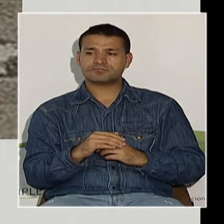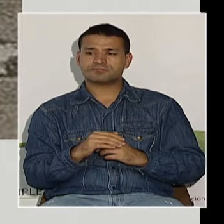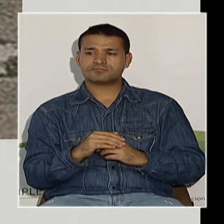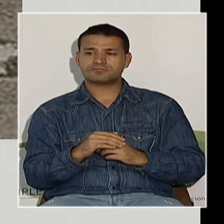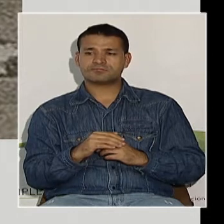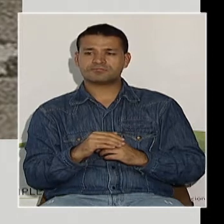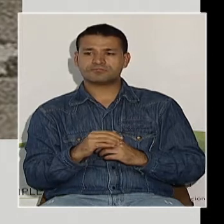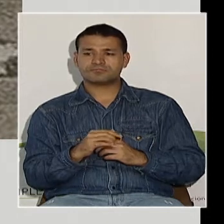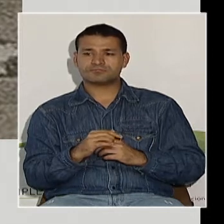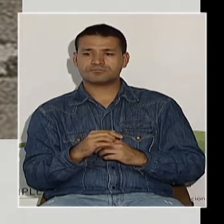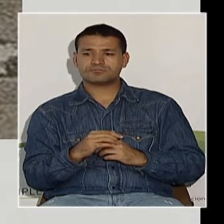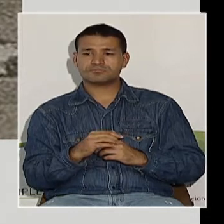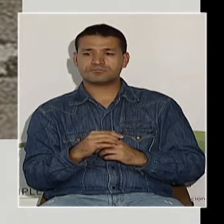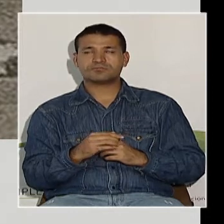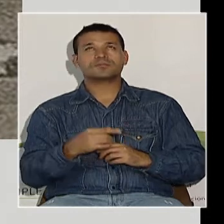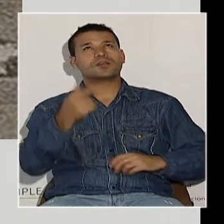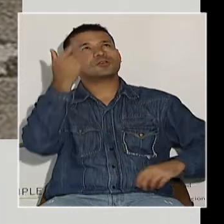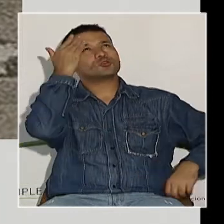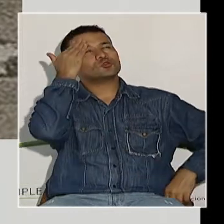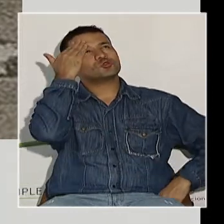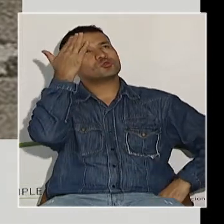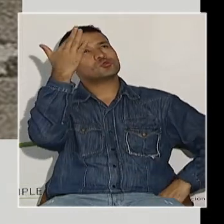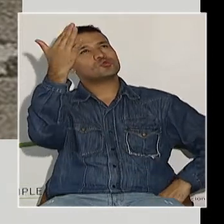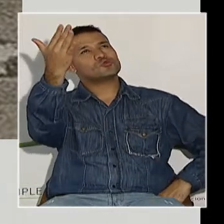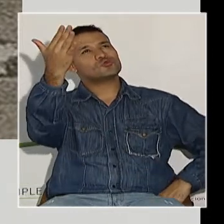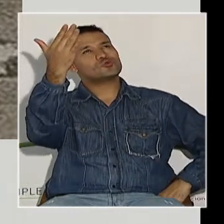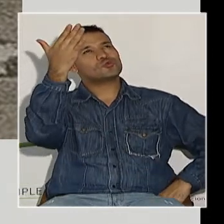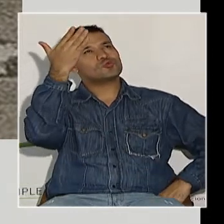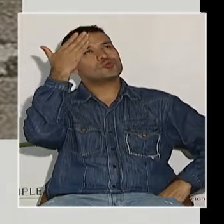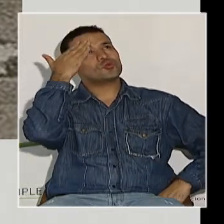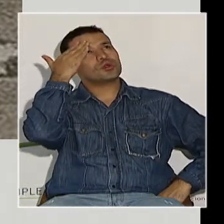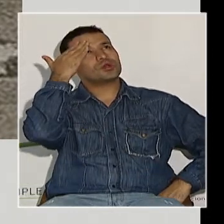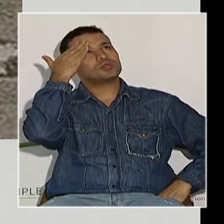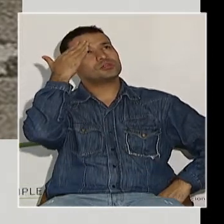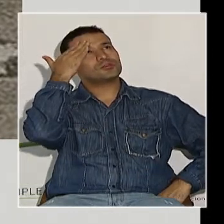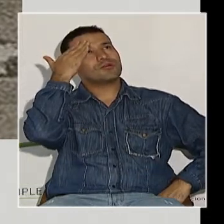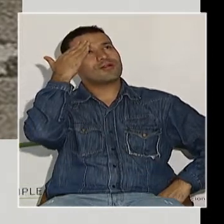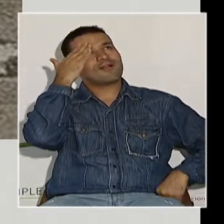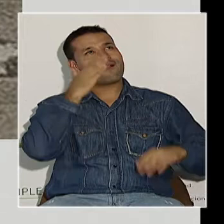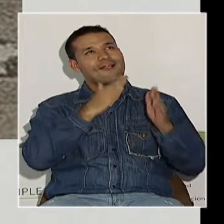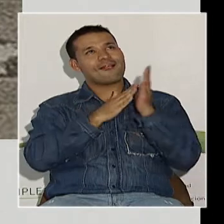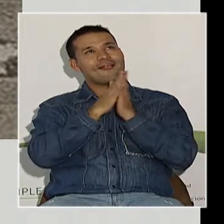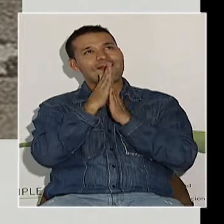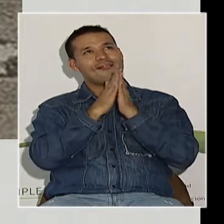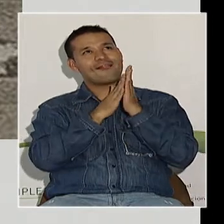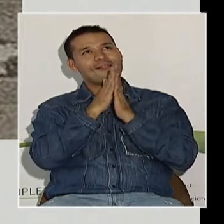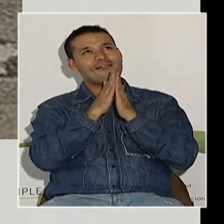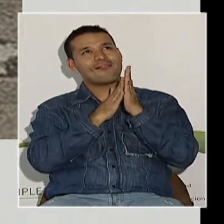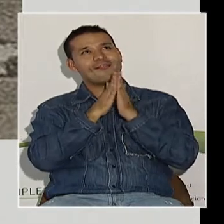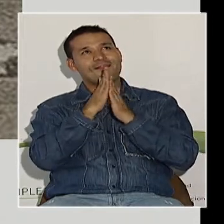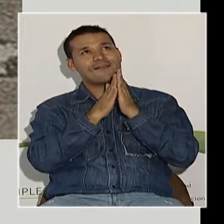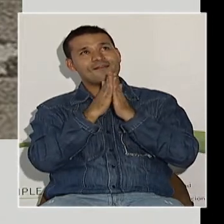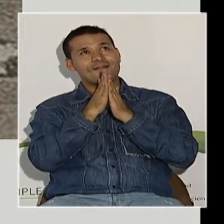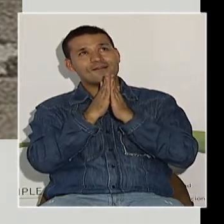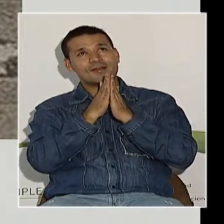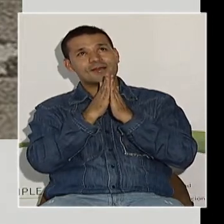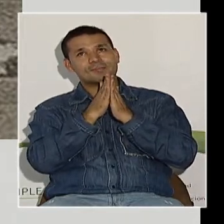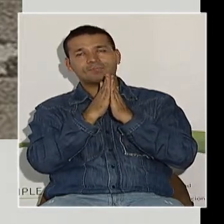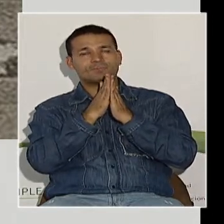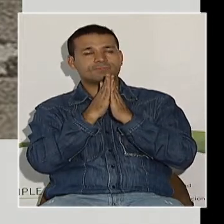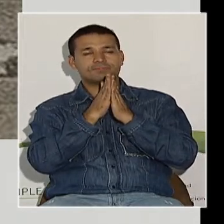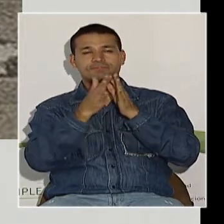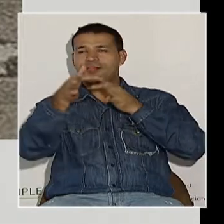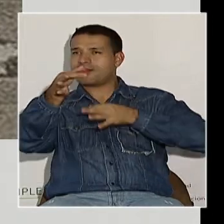él dijo, el sueño de la razón produce monstruos. No todo es explicable, no todo